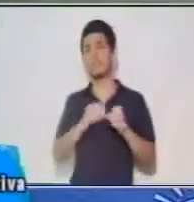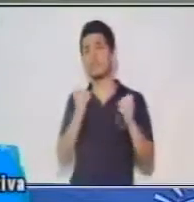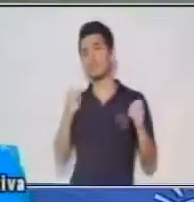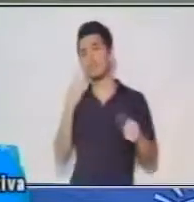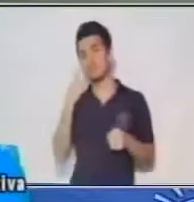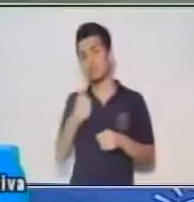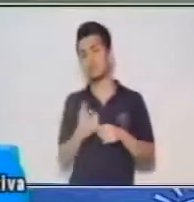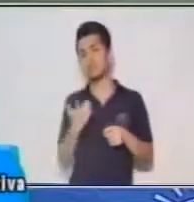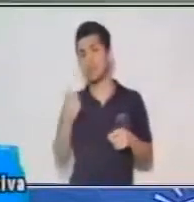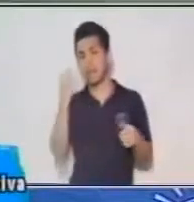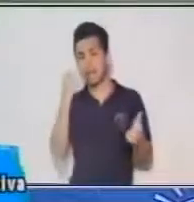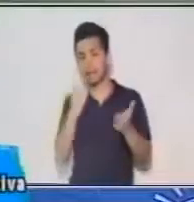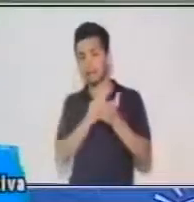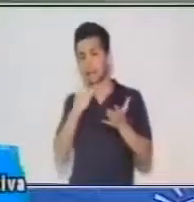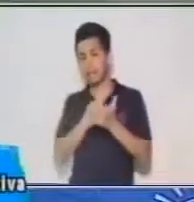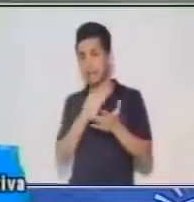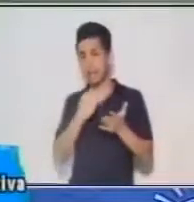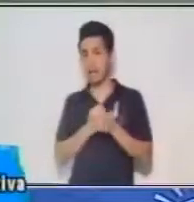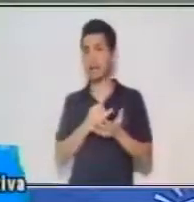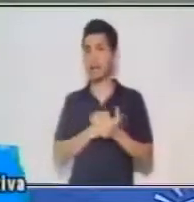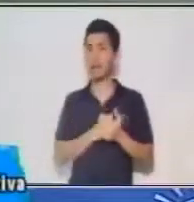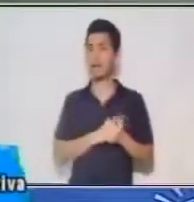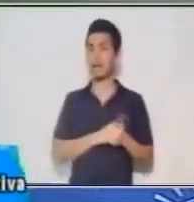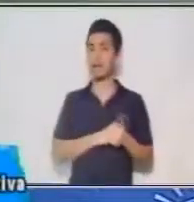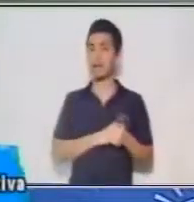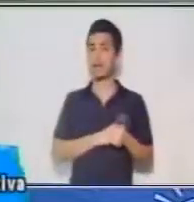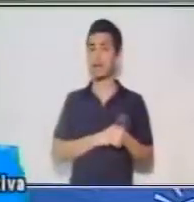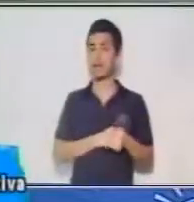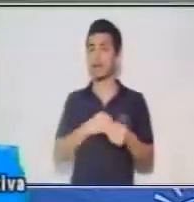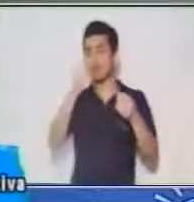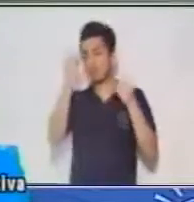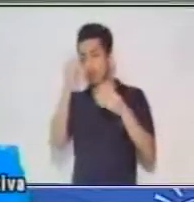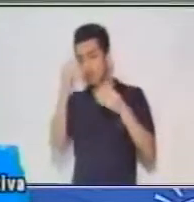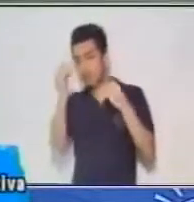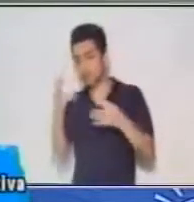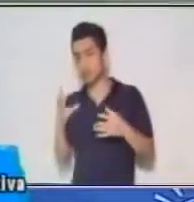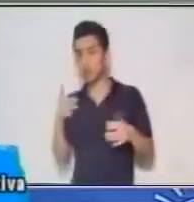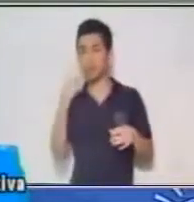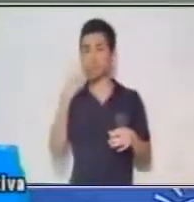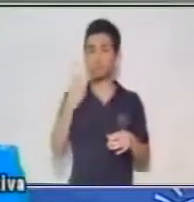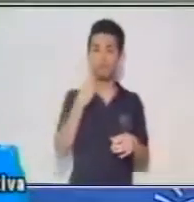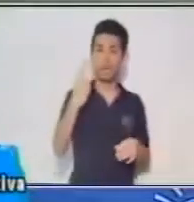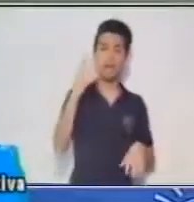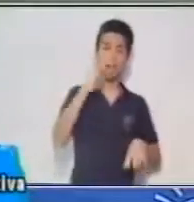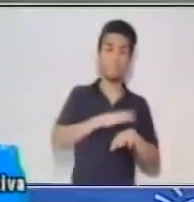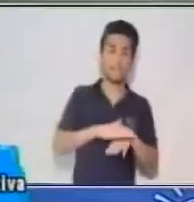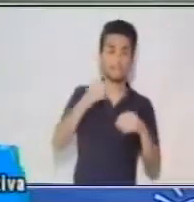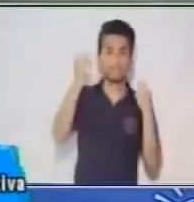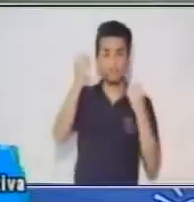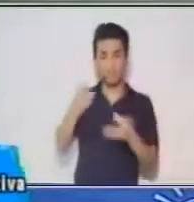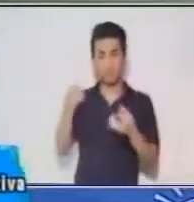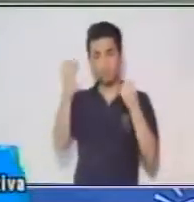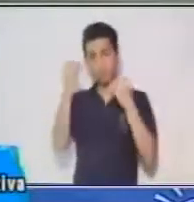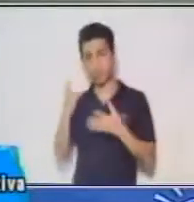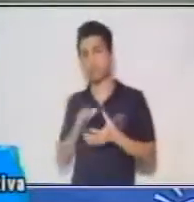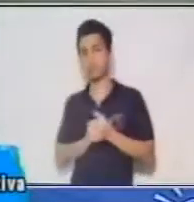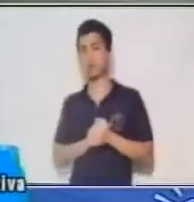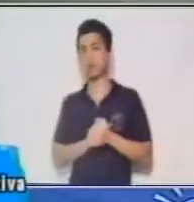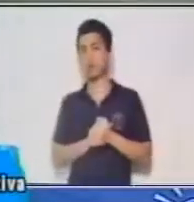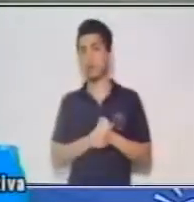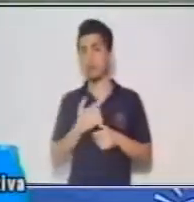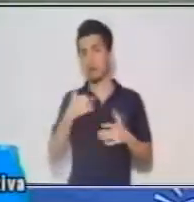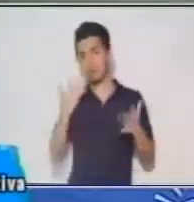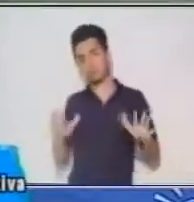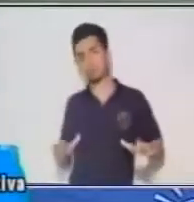tenemos que investigar. En base a esa información, buscar más información y